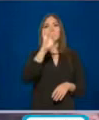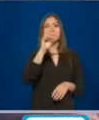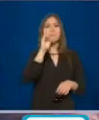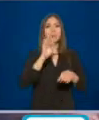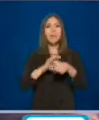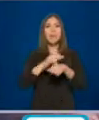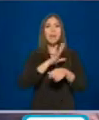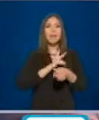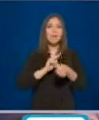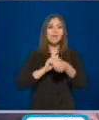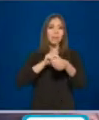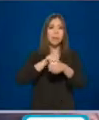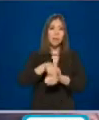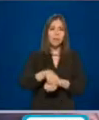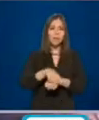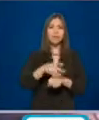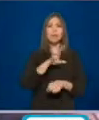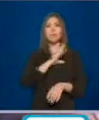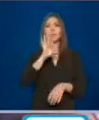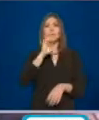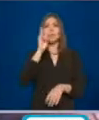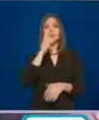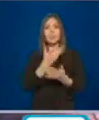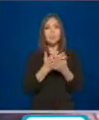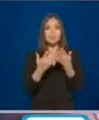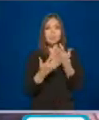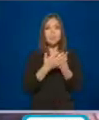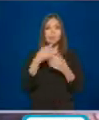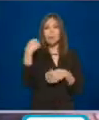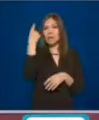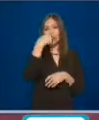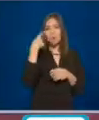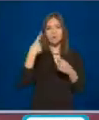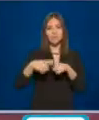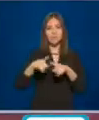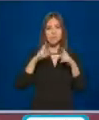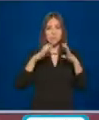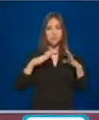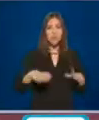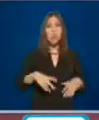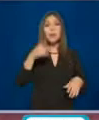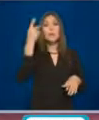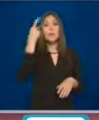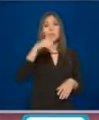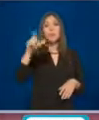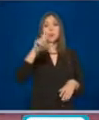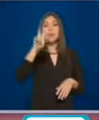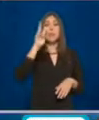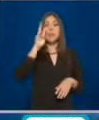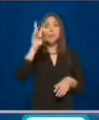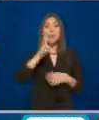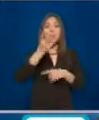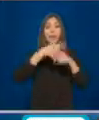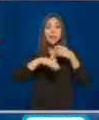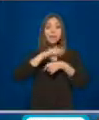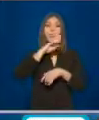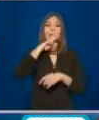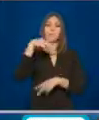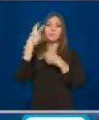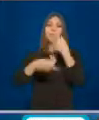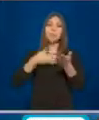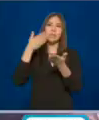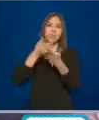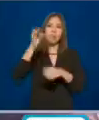en la piel, ya sea en las manos, en la cara, etcétera. Pero cuando ya se aparecen lesiones hay que ir al médico para evitar